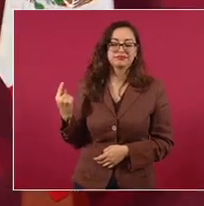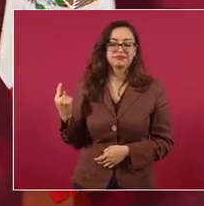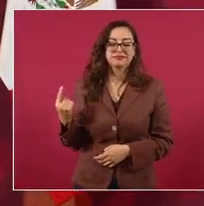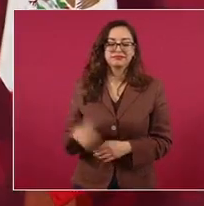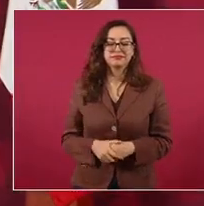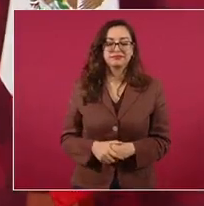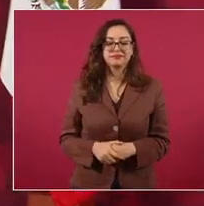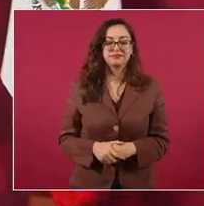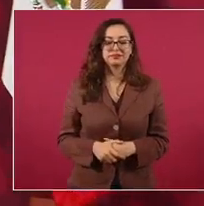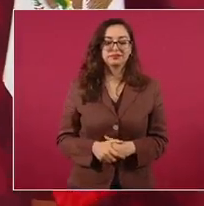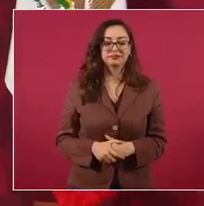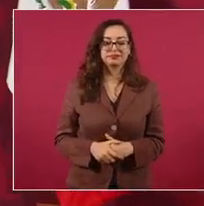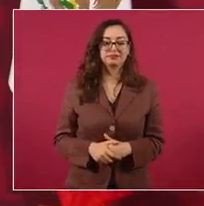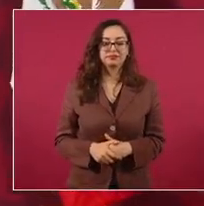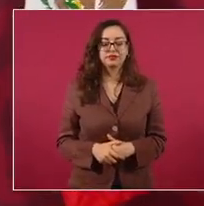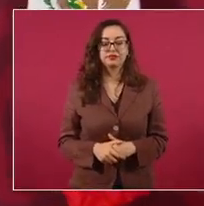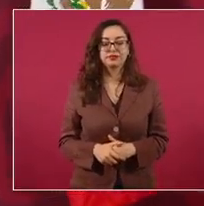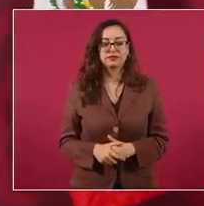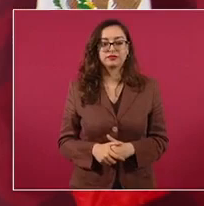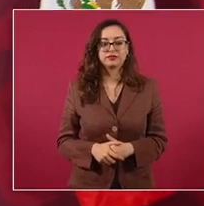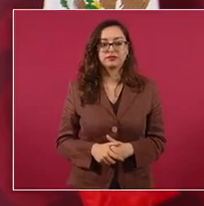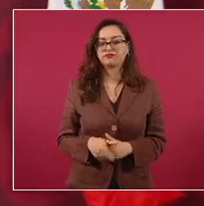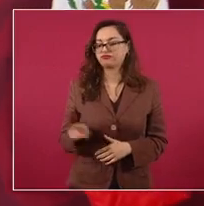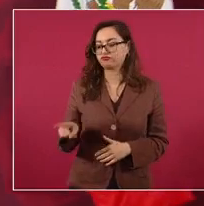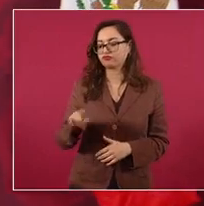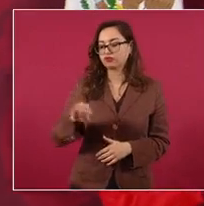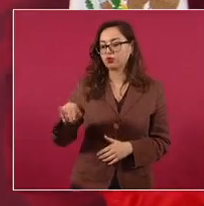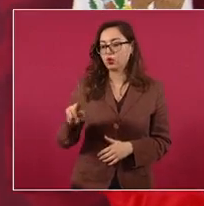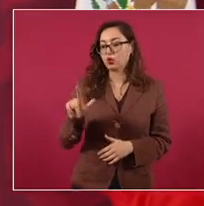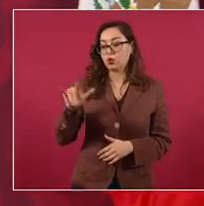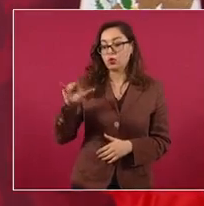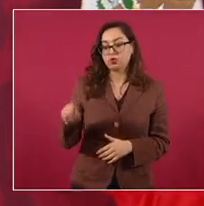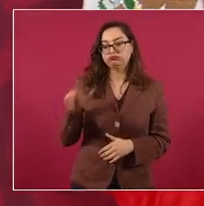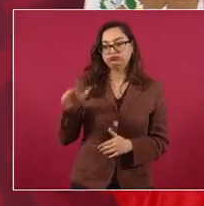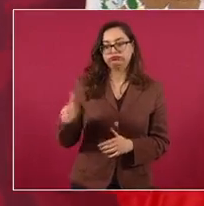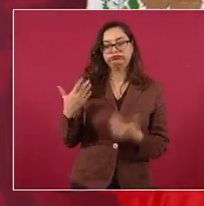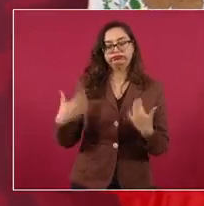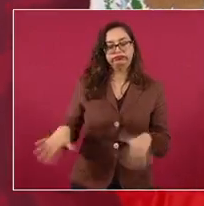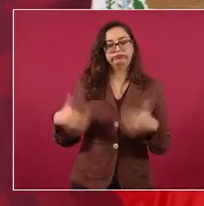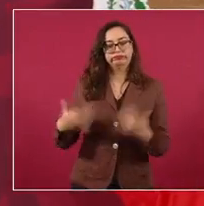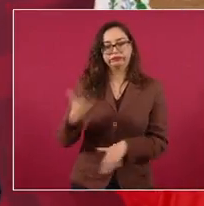que va siguiendo los pasos de Valenzuela,